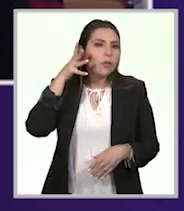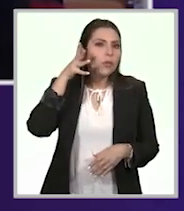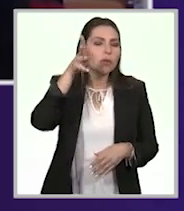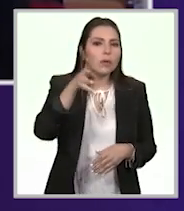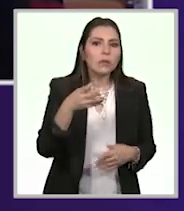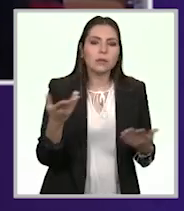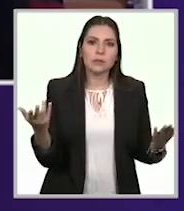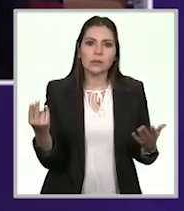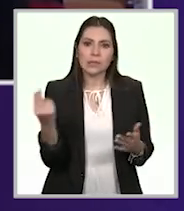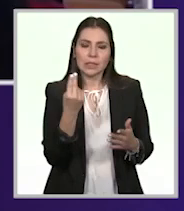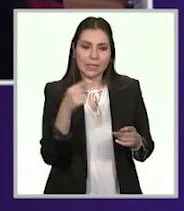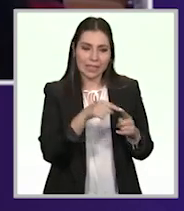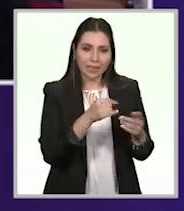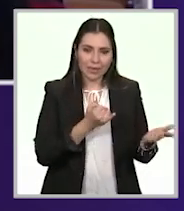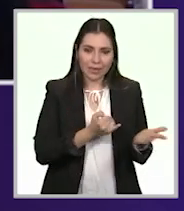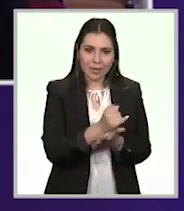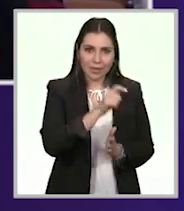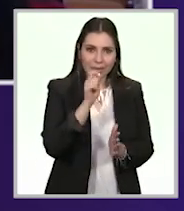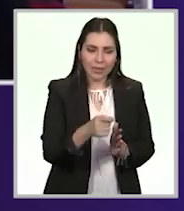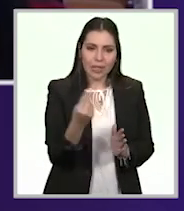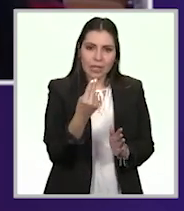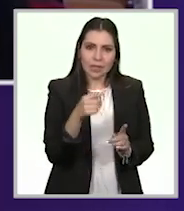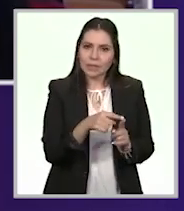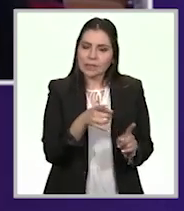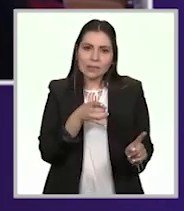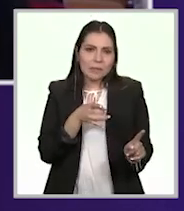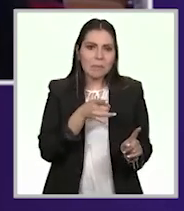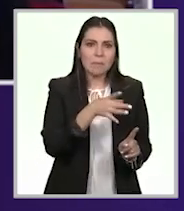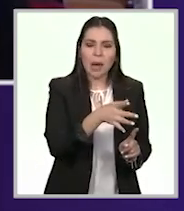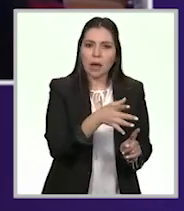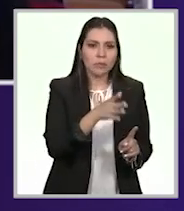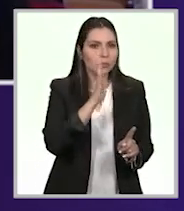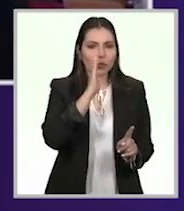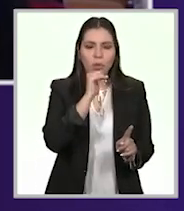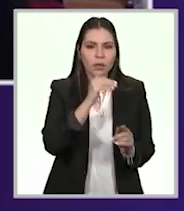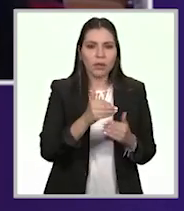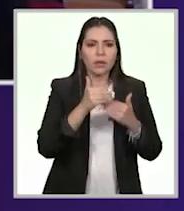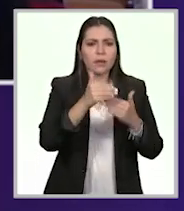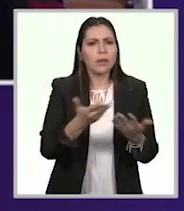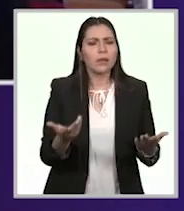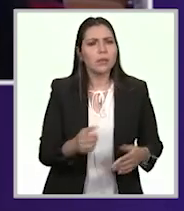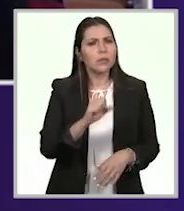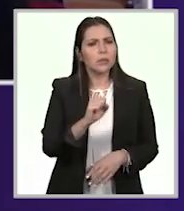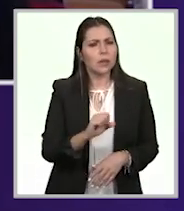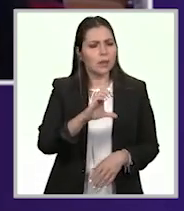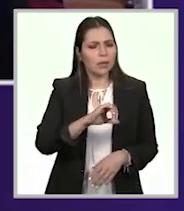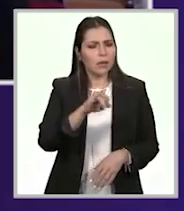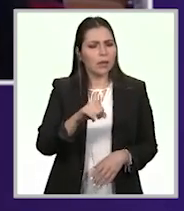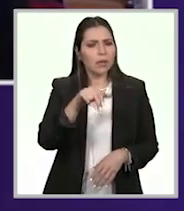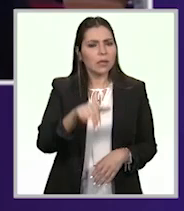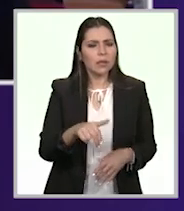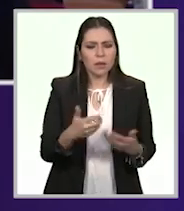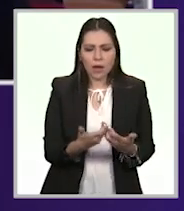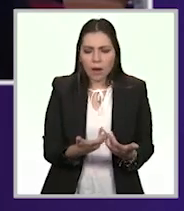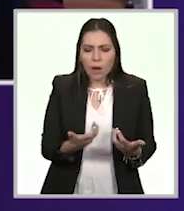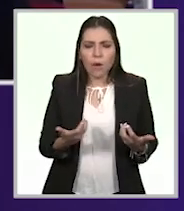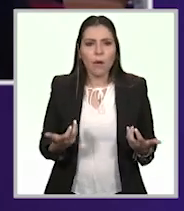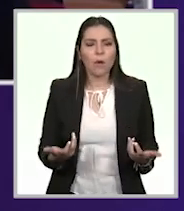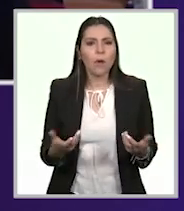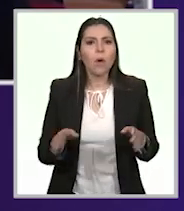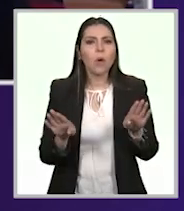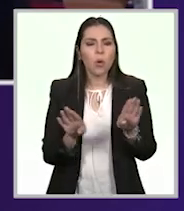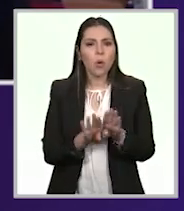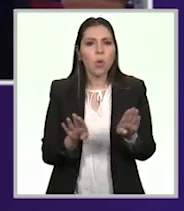en el futuro de superar este mismo precedente, esta misma jurisprudencia. ¿Cómo puede la Suprema Corte de Justicia de la